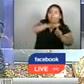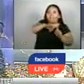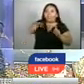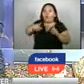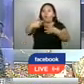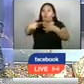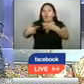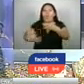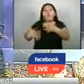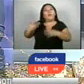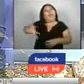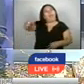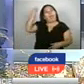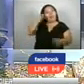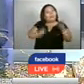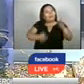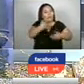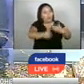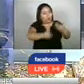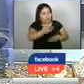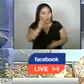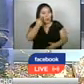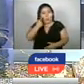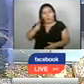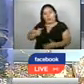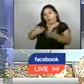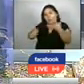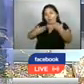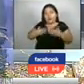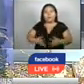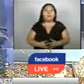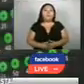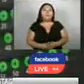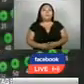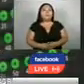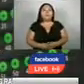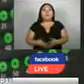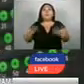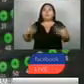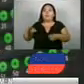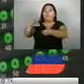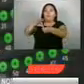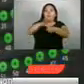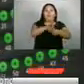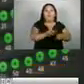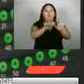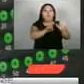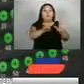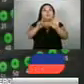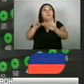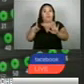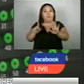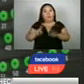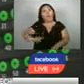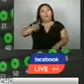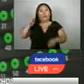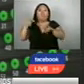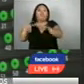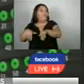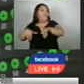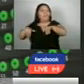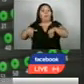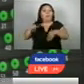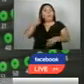por los delitos que es requerido. A continuación, los detalles. Con 66 votos a favor y una abstención, en la